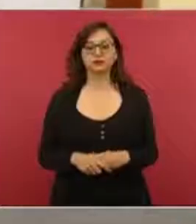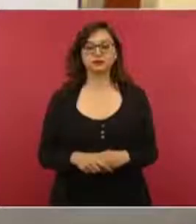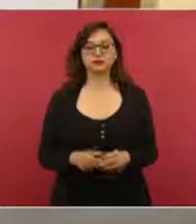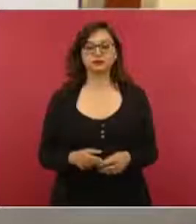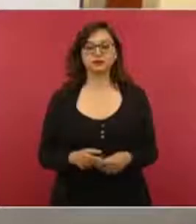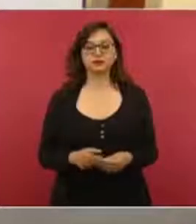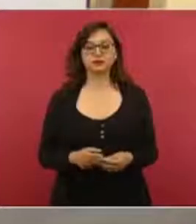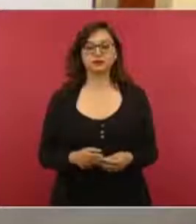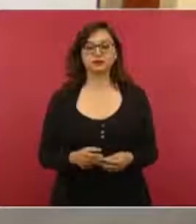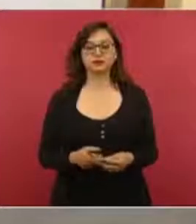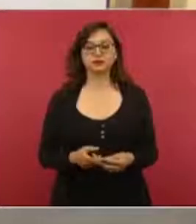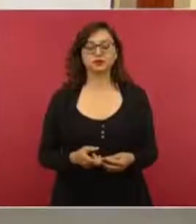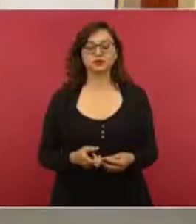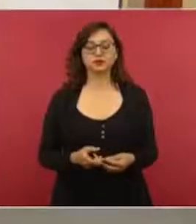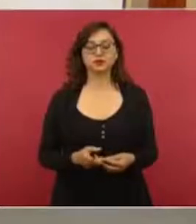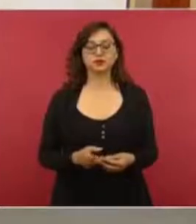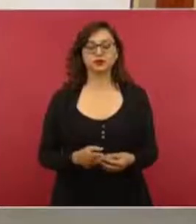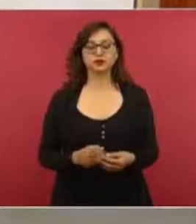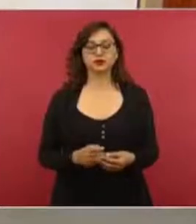Mande.